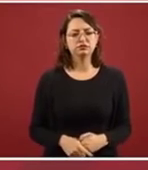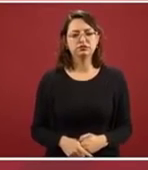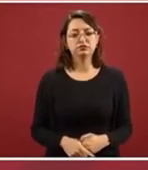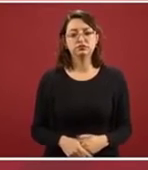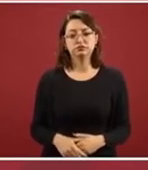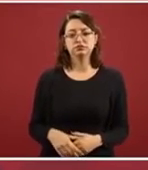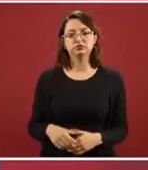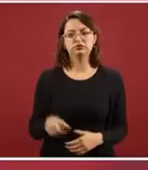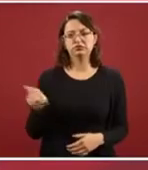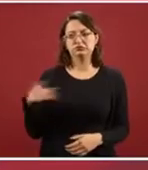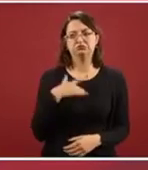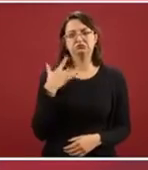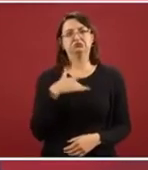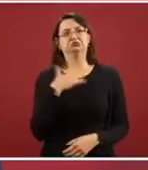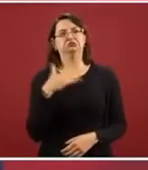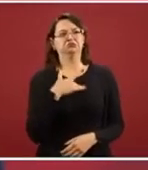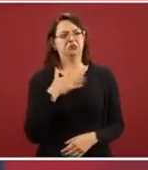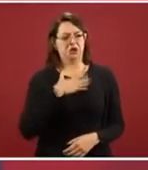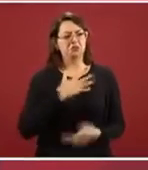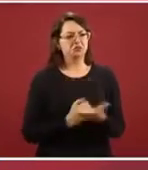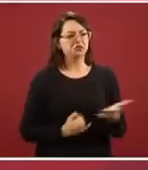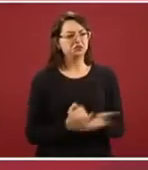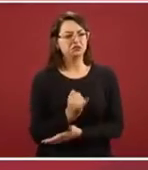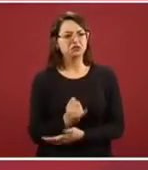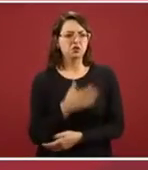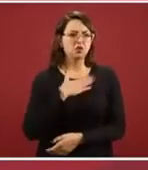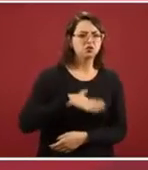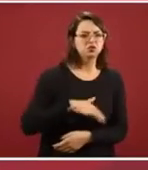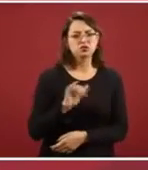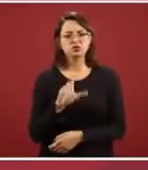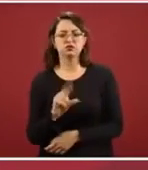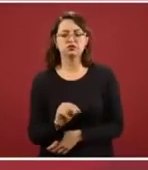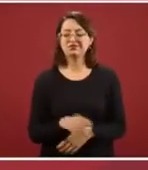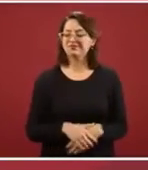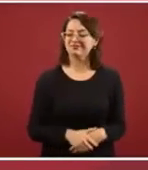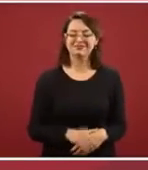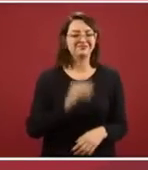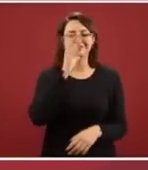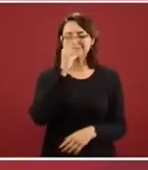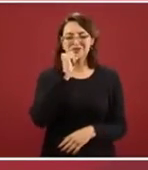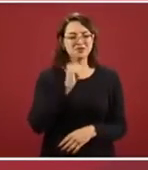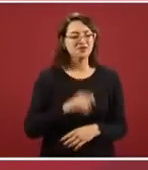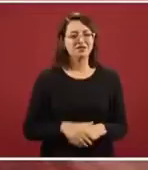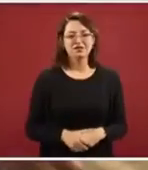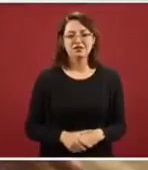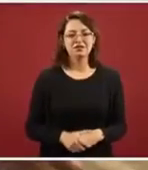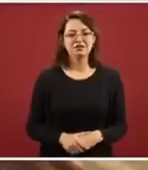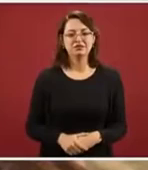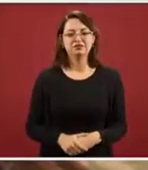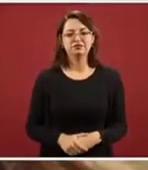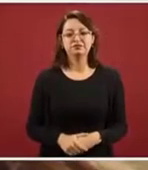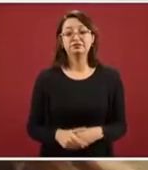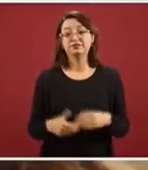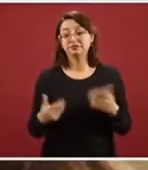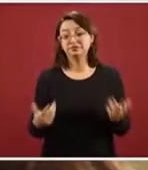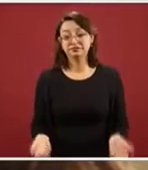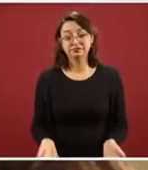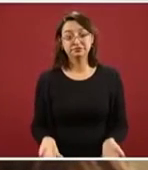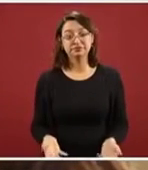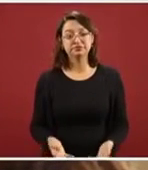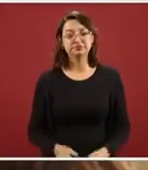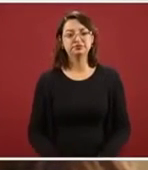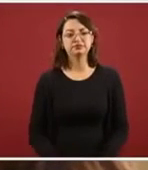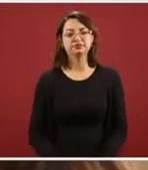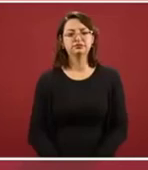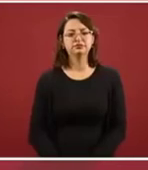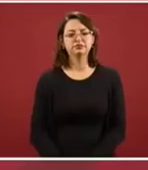por su propio sentir, por su decisión. Eso no se puede permitir, de modo que